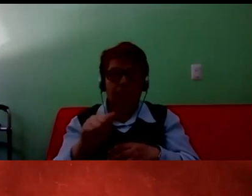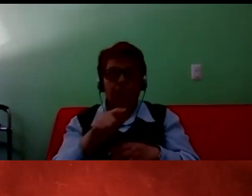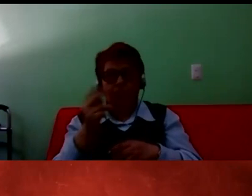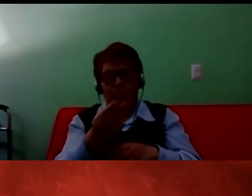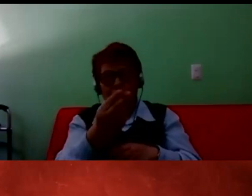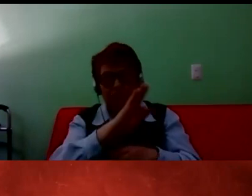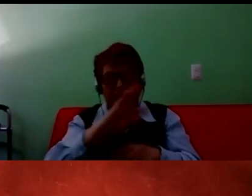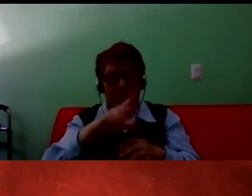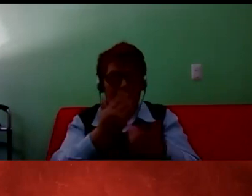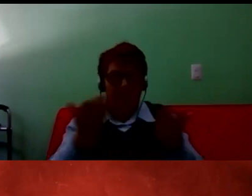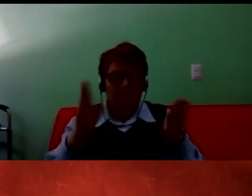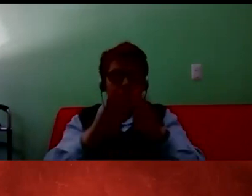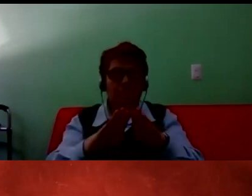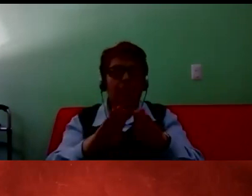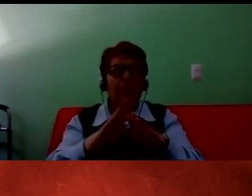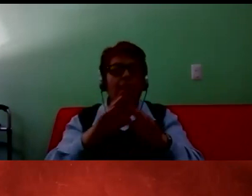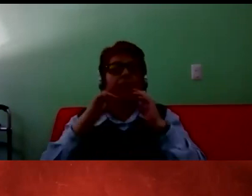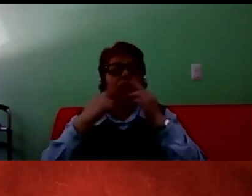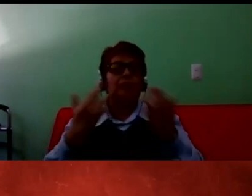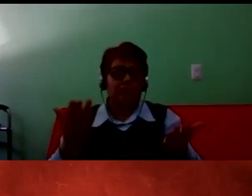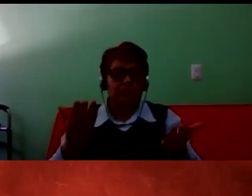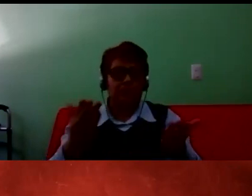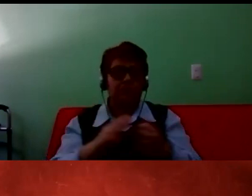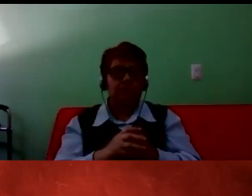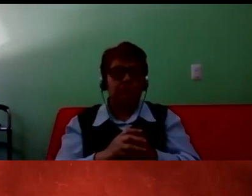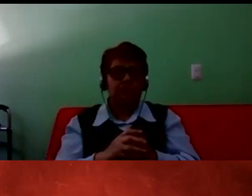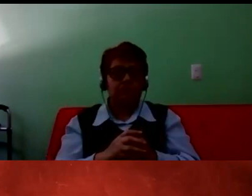pueda ya declarar el cierre de la sesión.